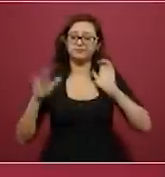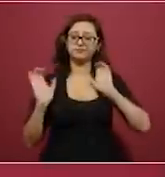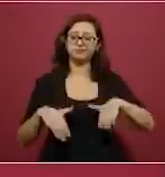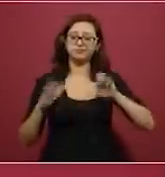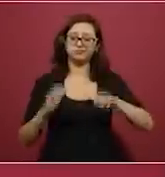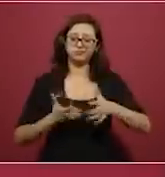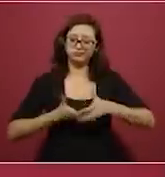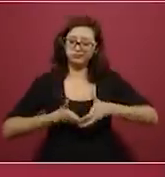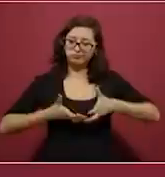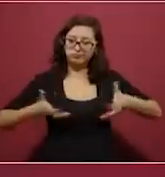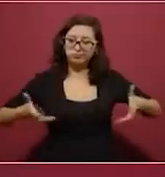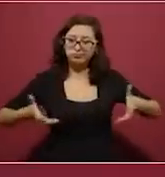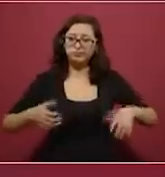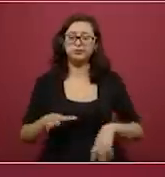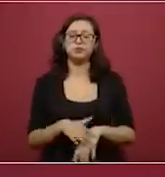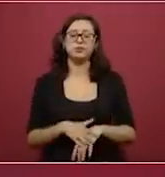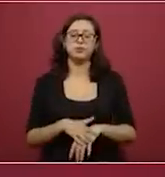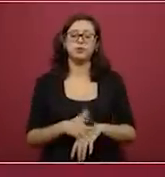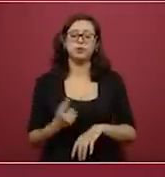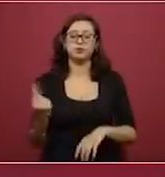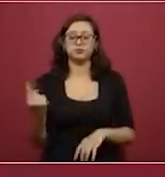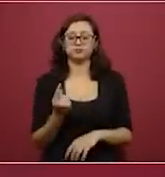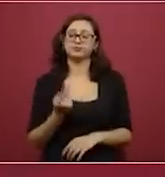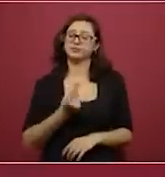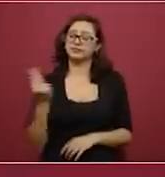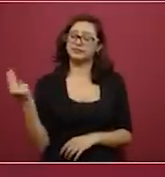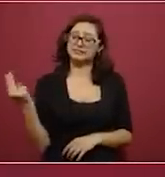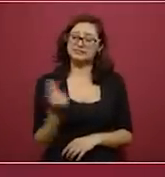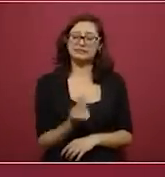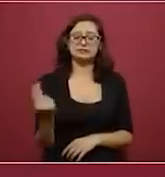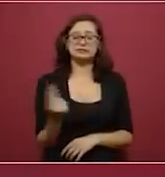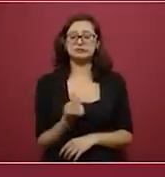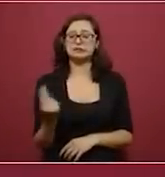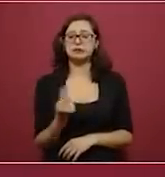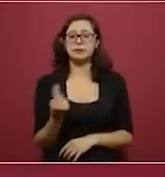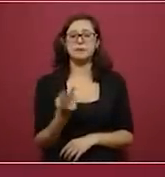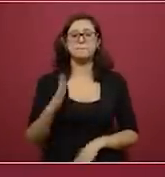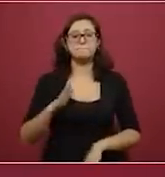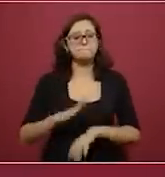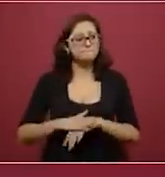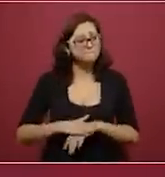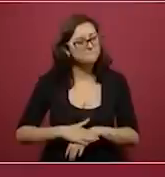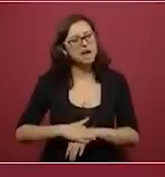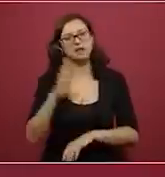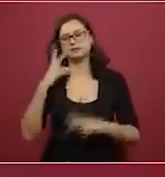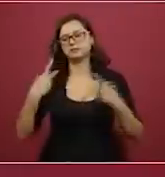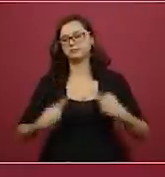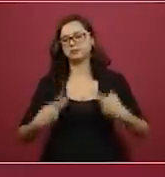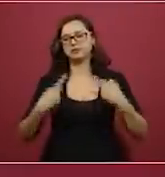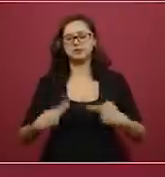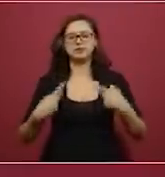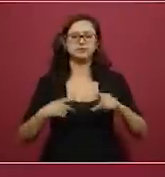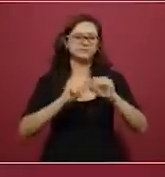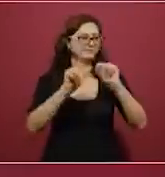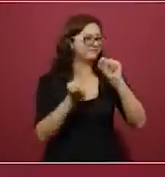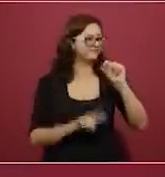por qué se requiere tener presencia en todo el